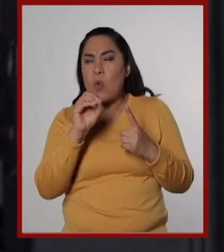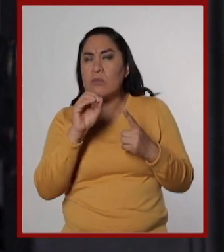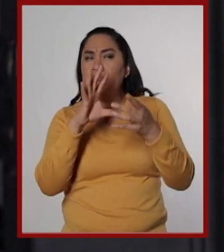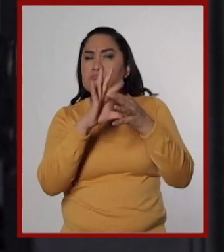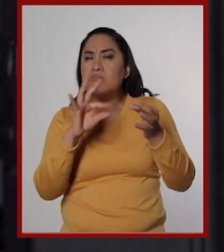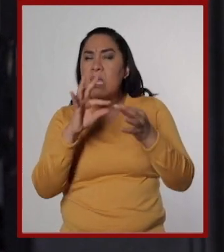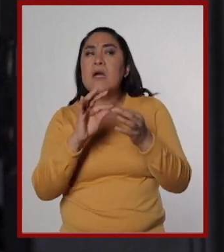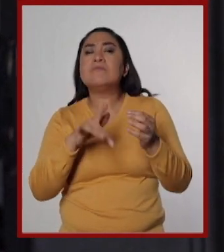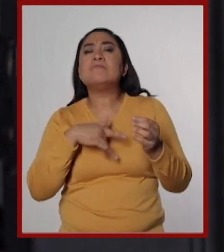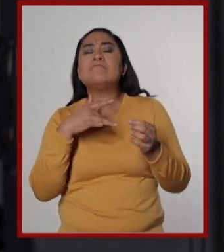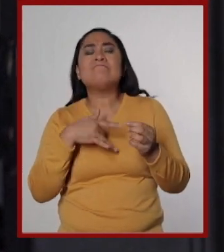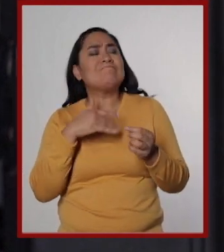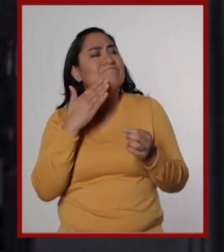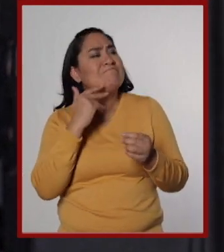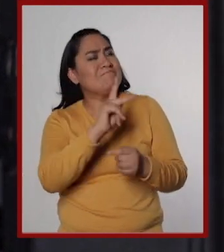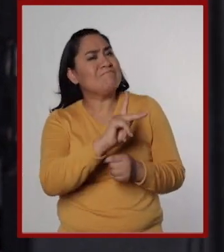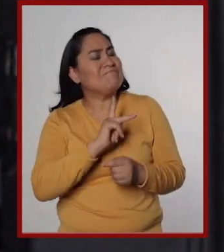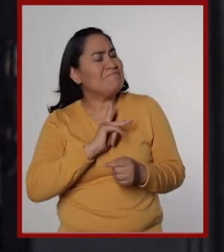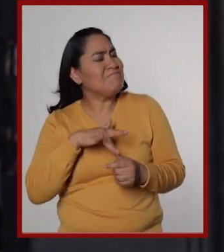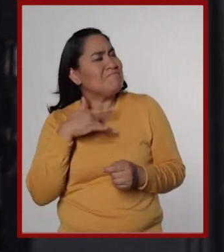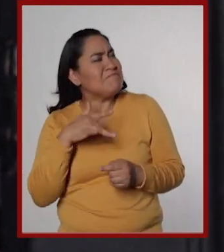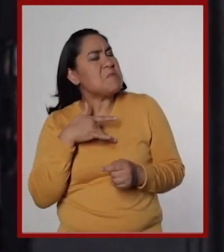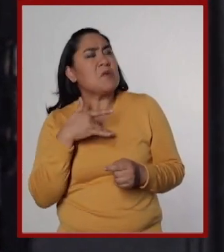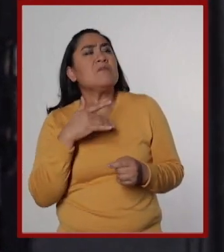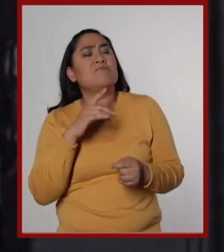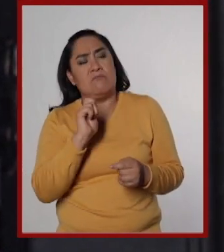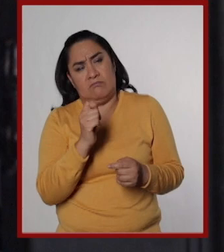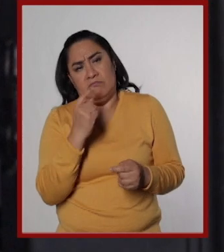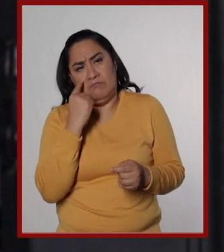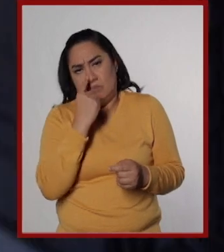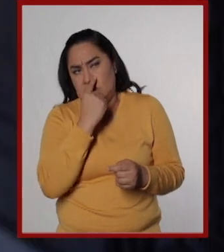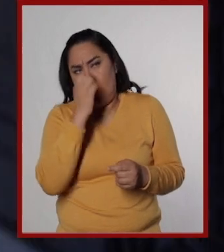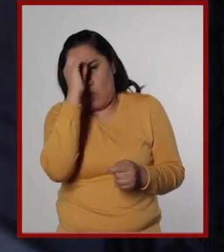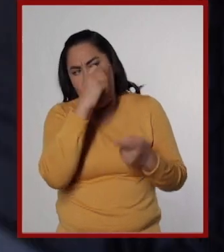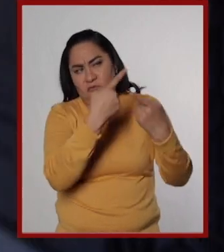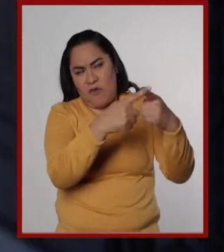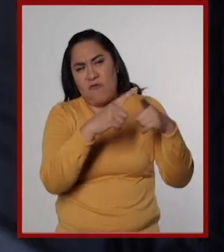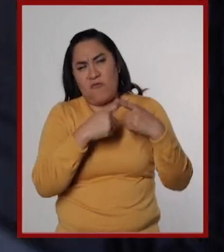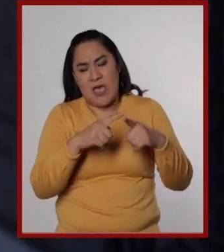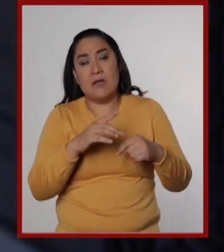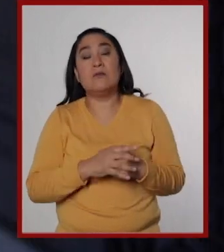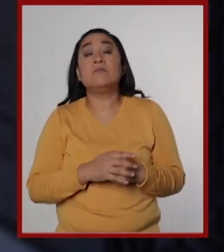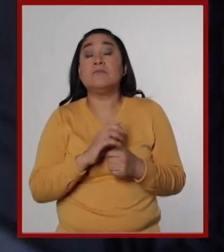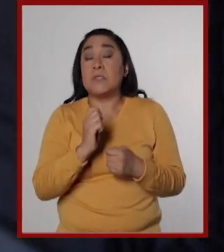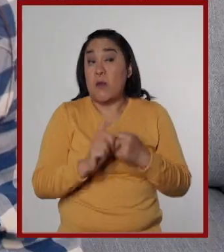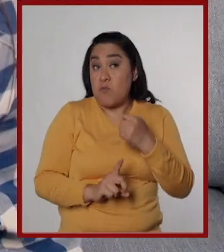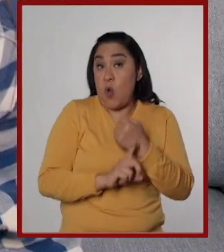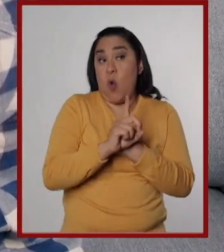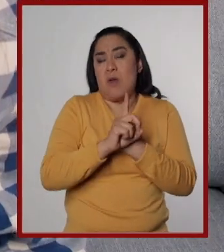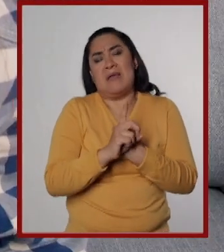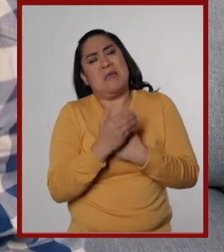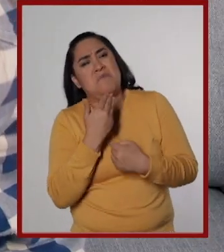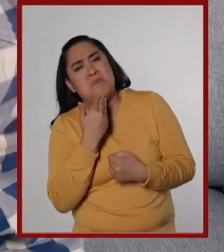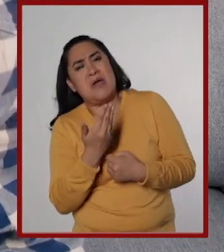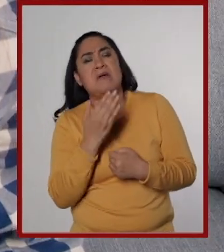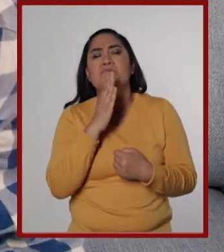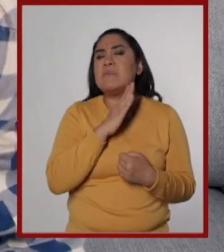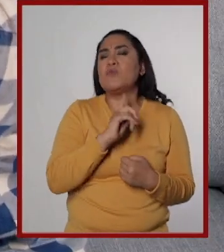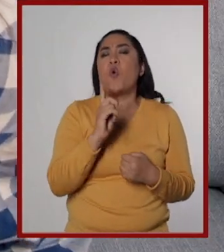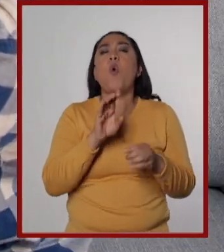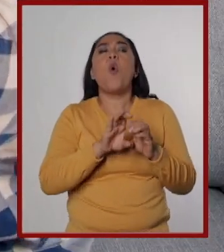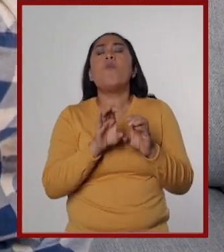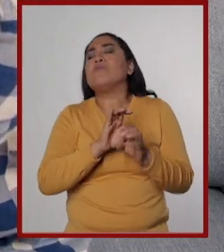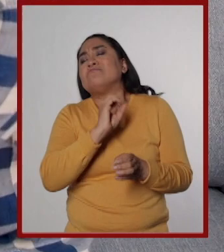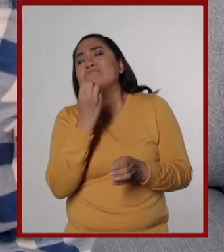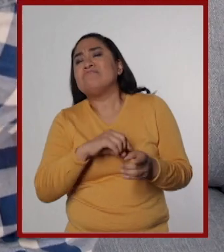de la empatía, de la capacidad de tener puntos de vista distintos al nuestro. El conflicto no es bueno ni malo, es una forma de interacción entre